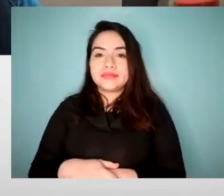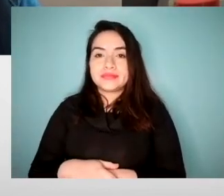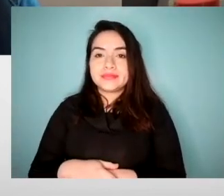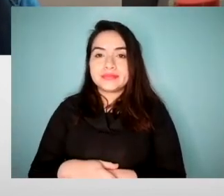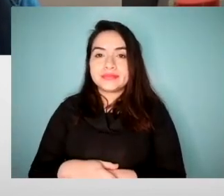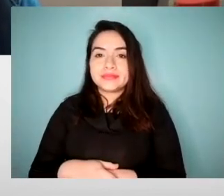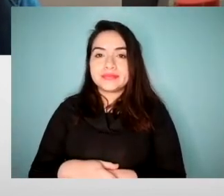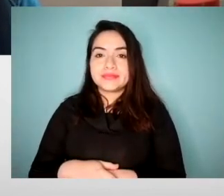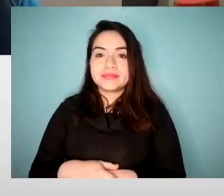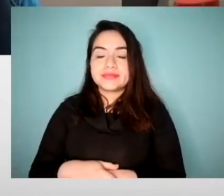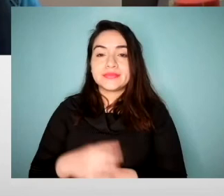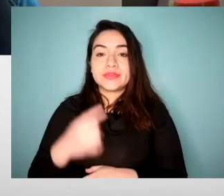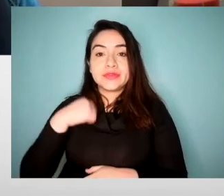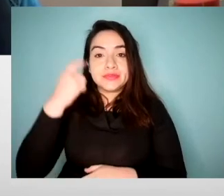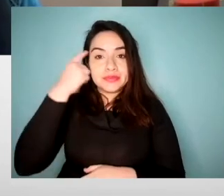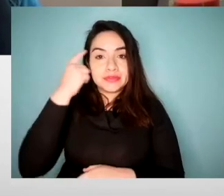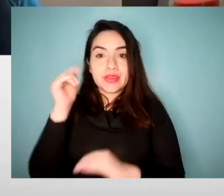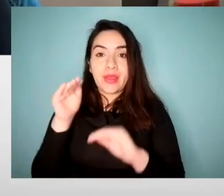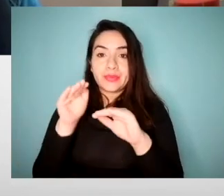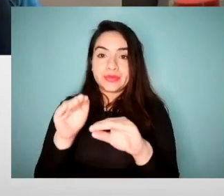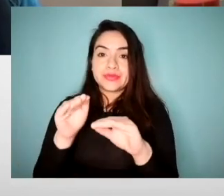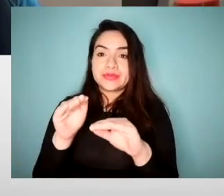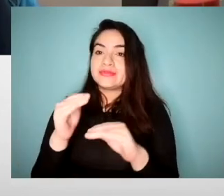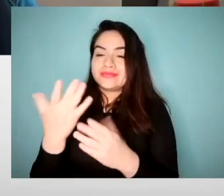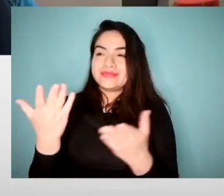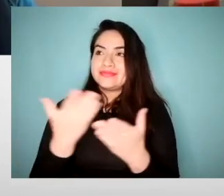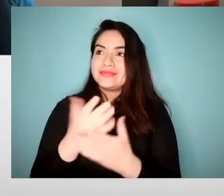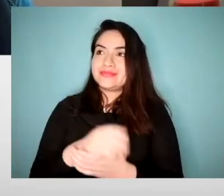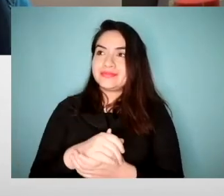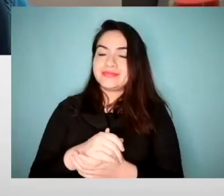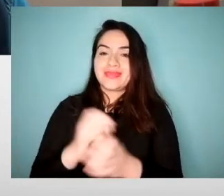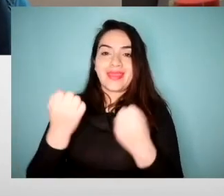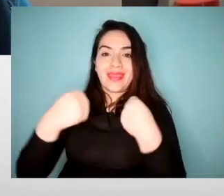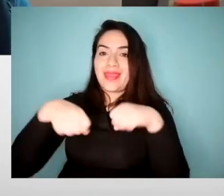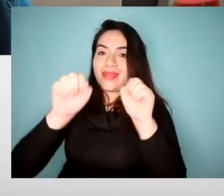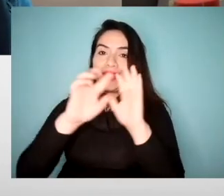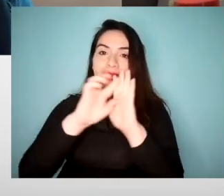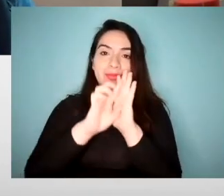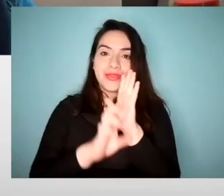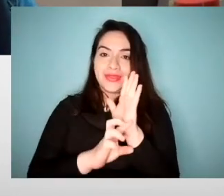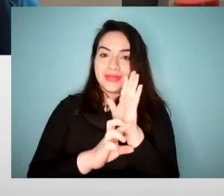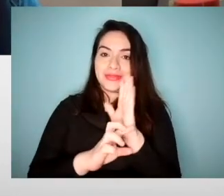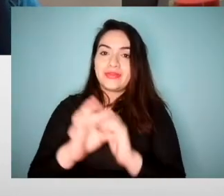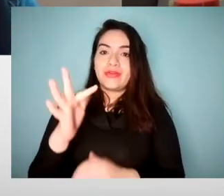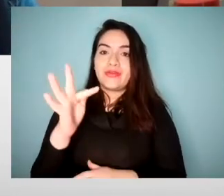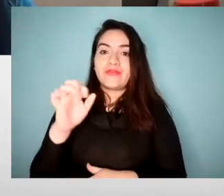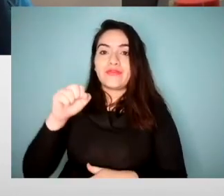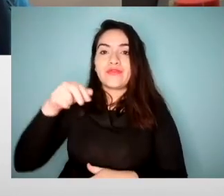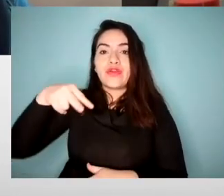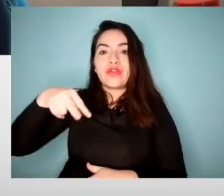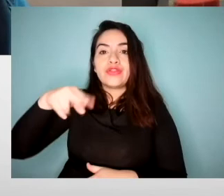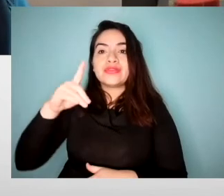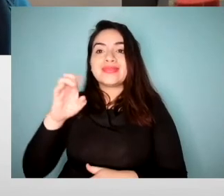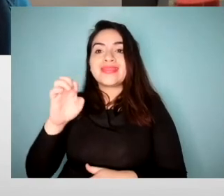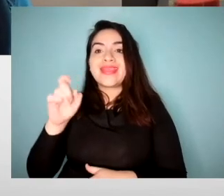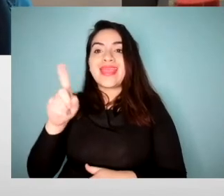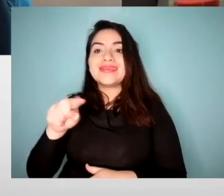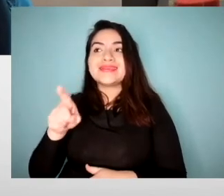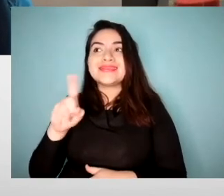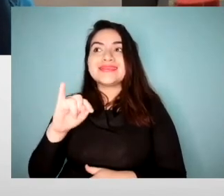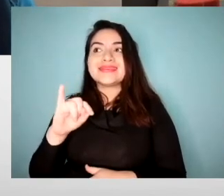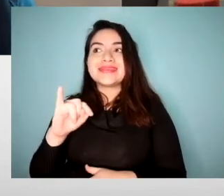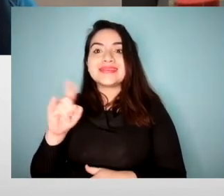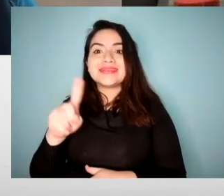que los aportes es ganar proyectos en Fondesit, que es lo que nos mide un poco a todos como